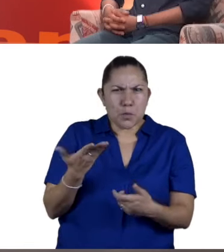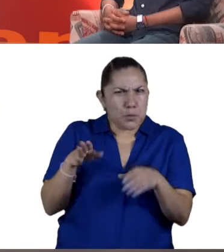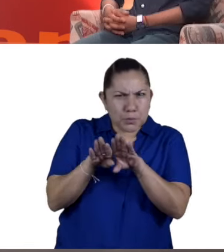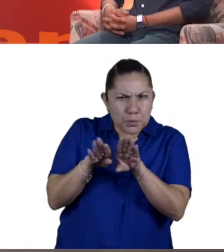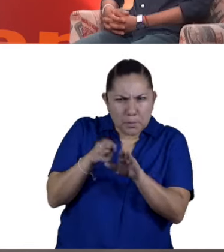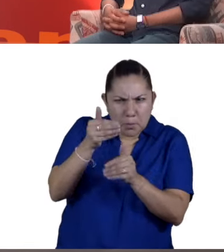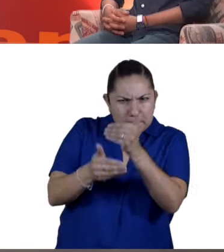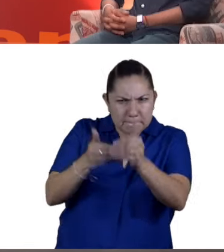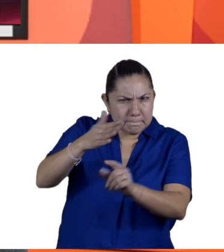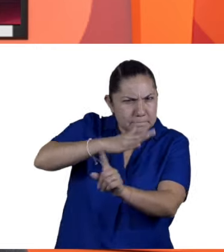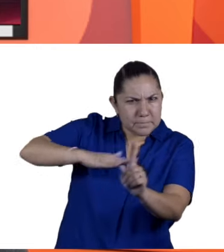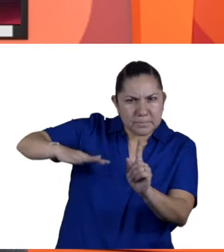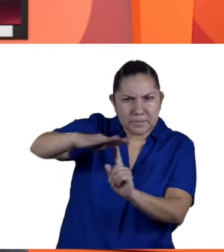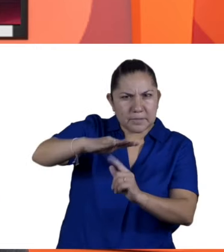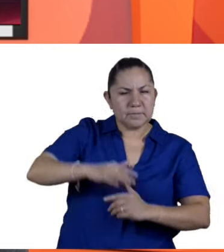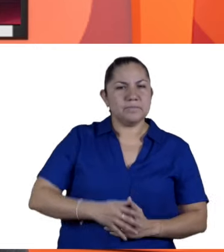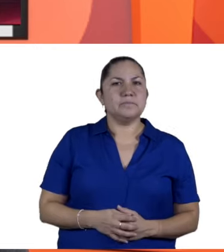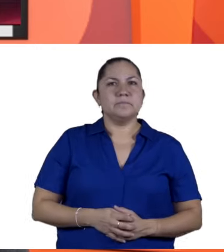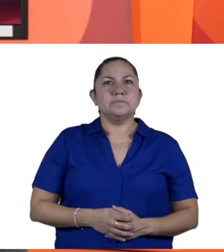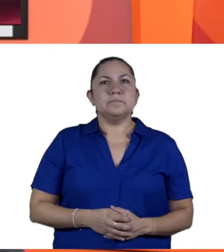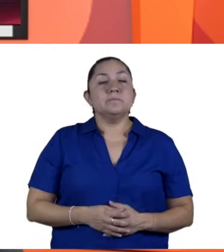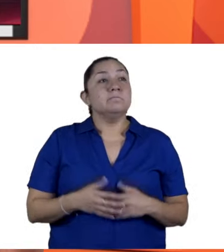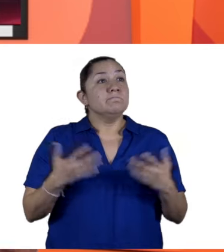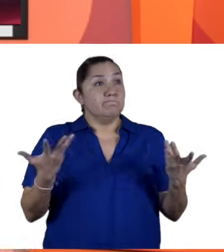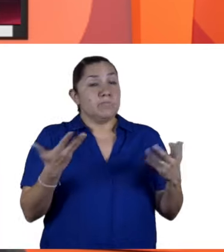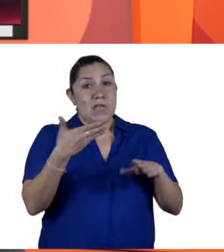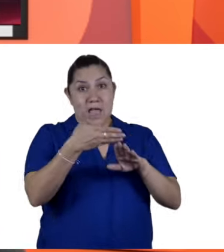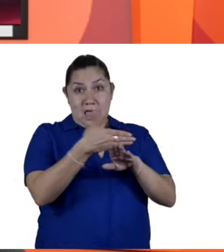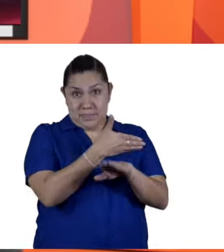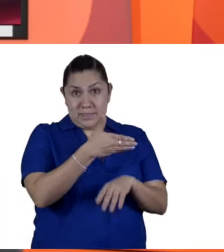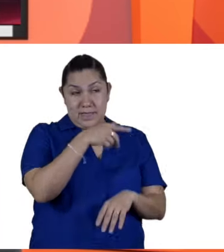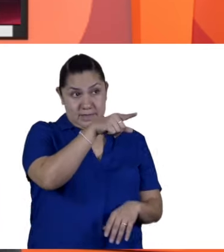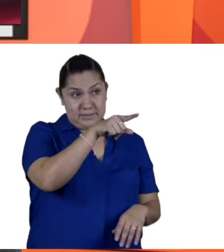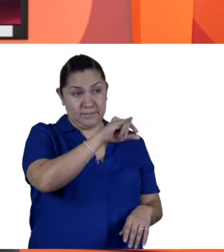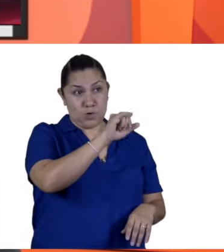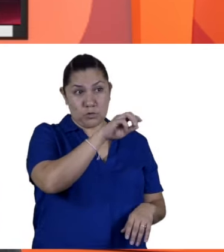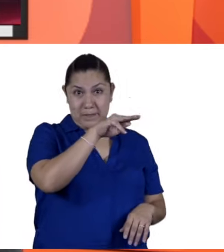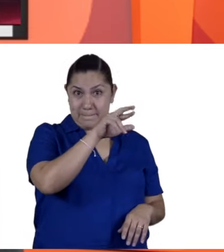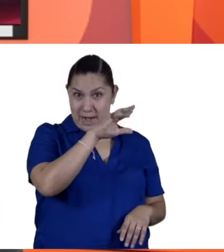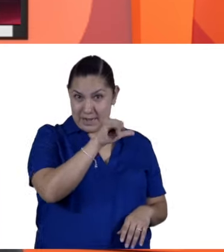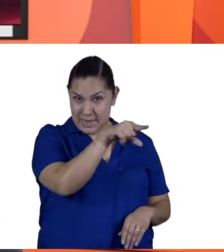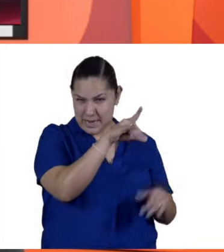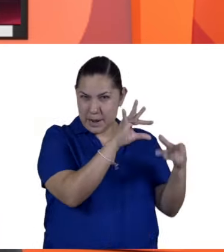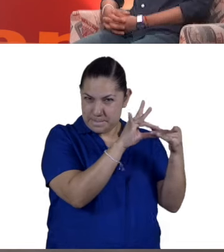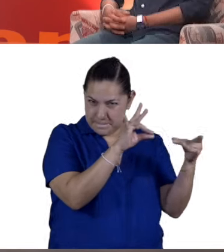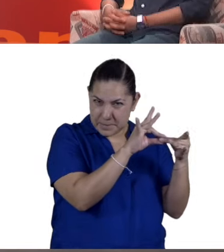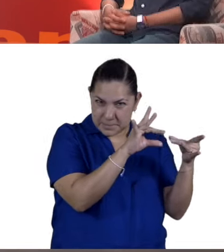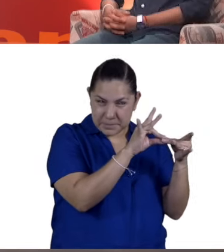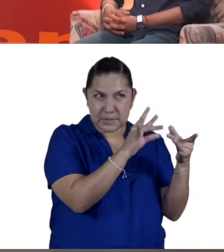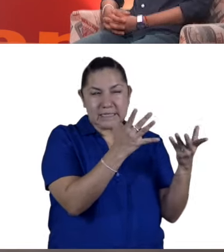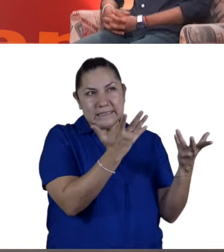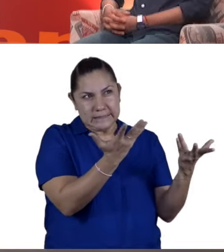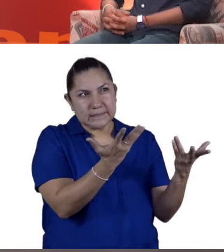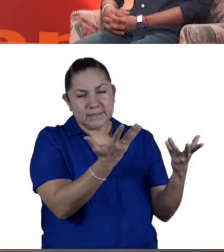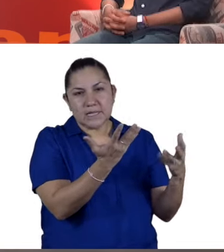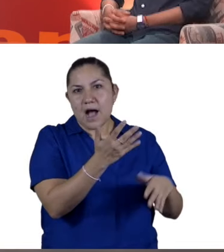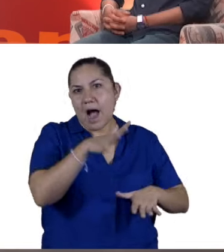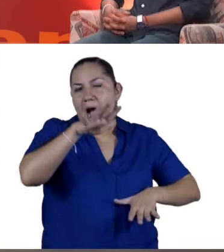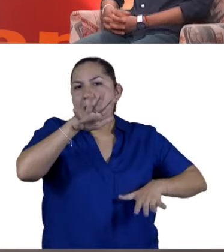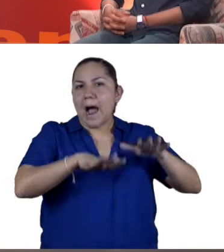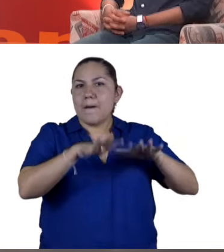Pues, primero que nada fue como lo que comentaba Chema, como la seguridad de, aunque por